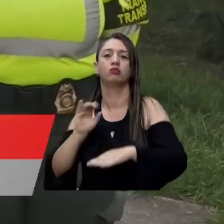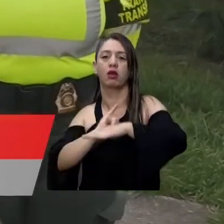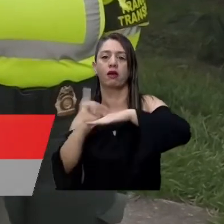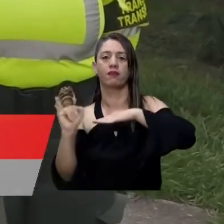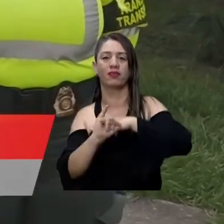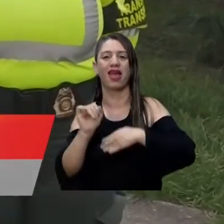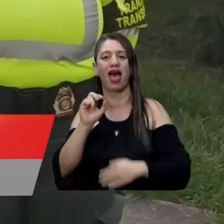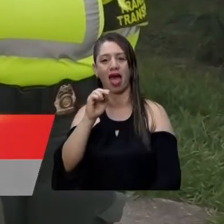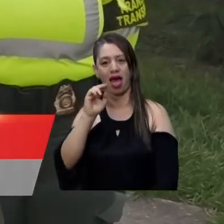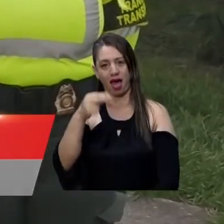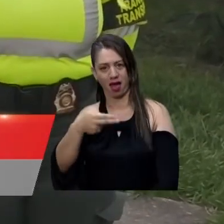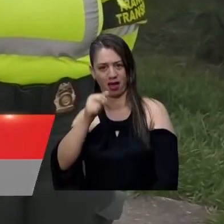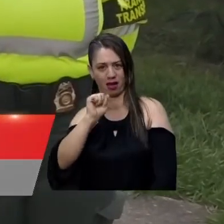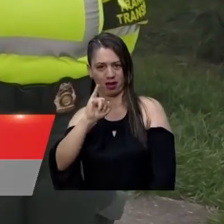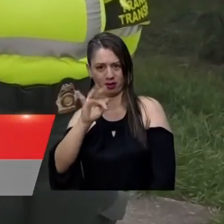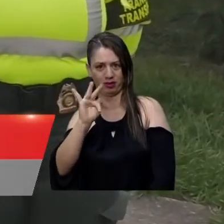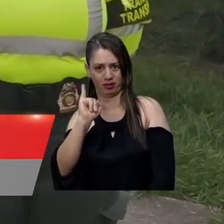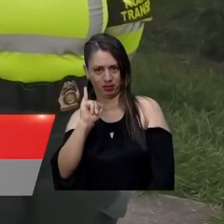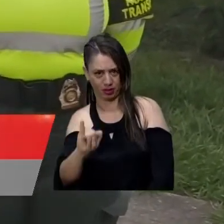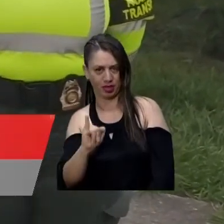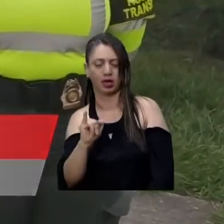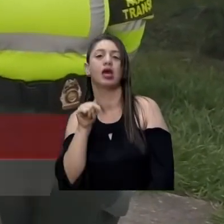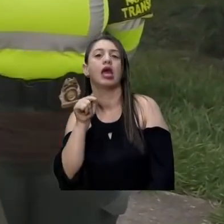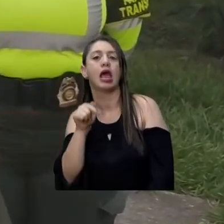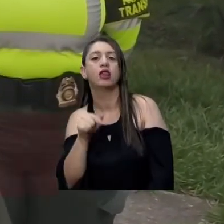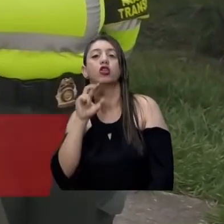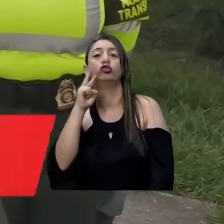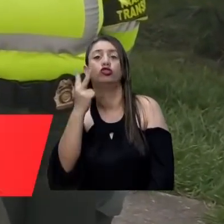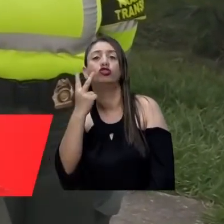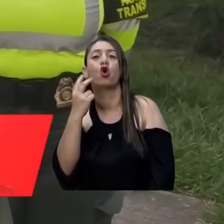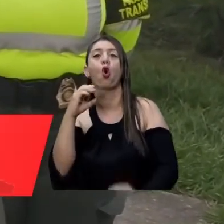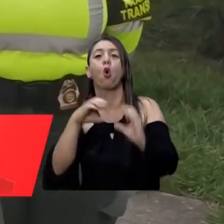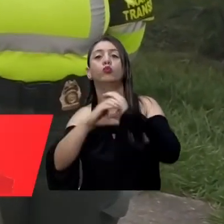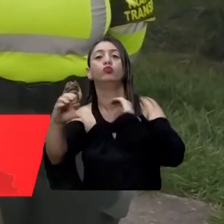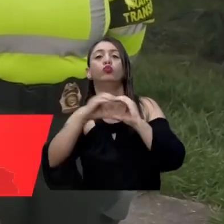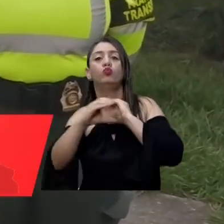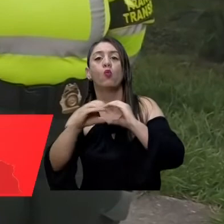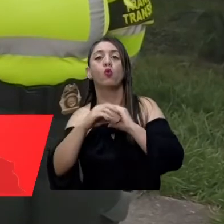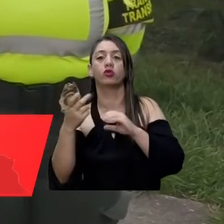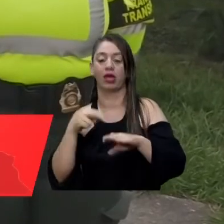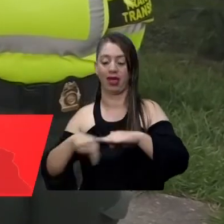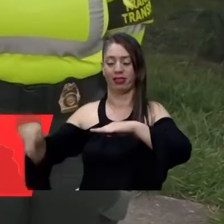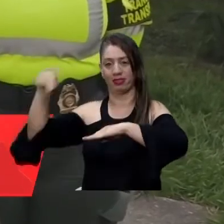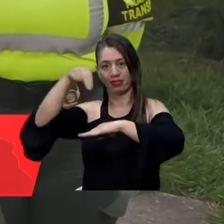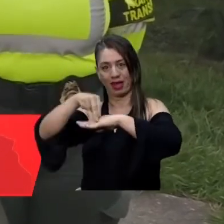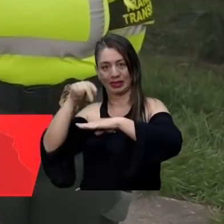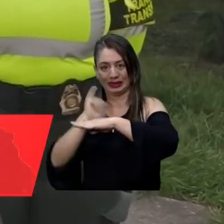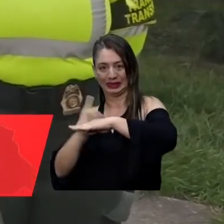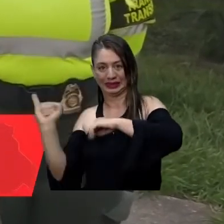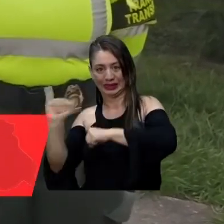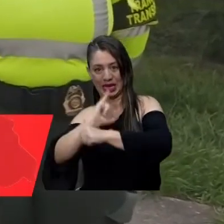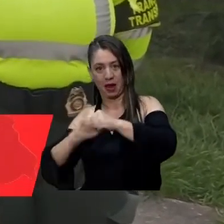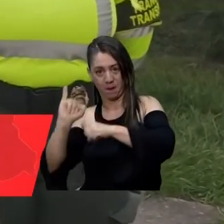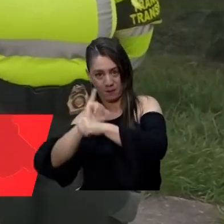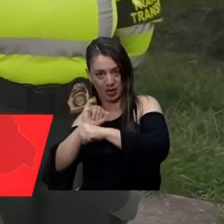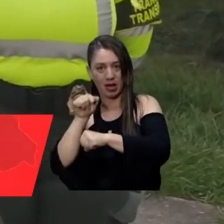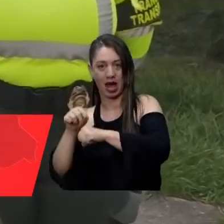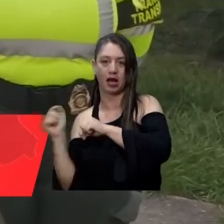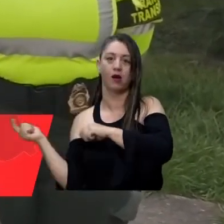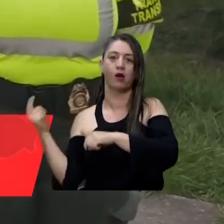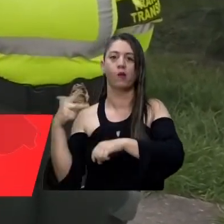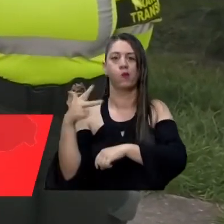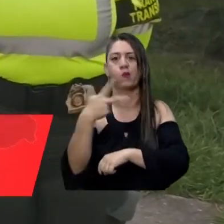haitiana. Estas personas eran transportadas en 2 buses desde el departamento de Nariño, municipio de Ipiales, hasta el departamento de